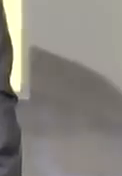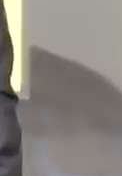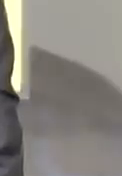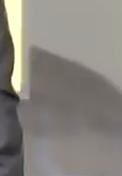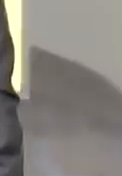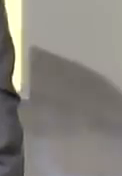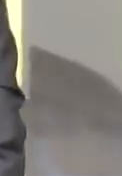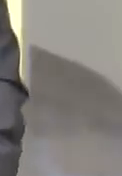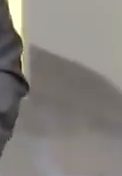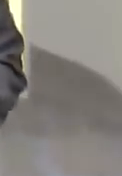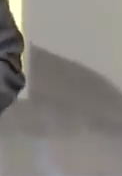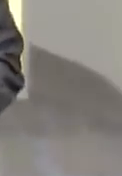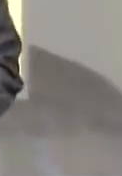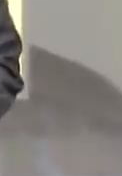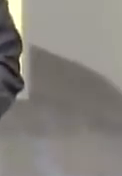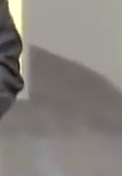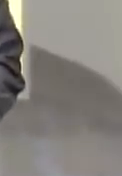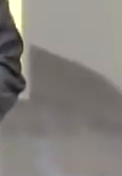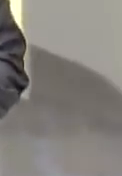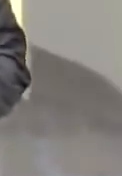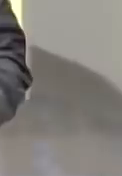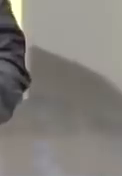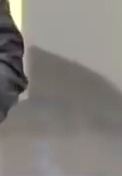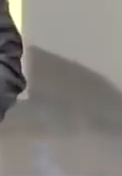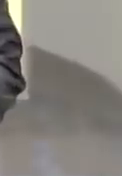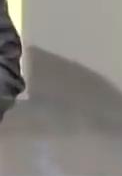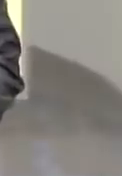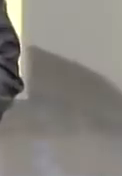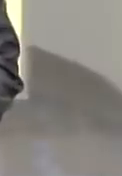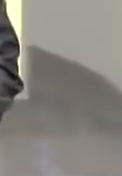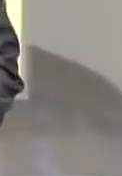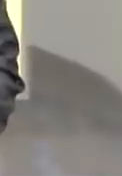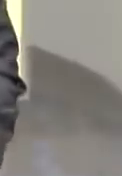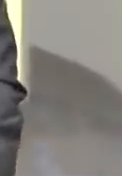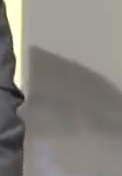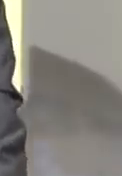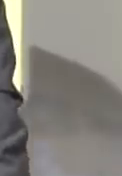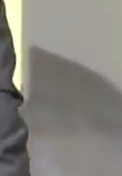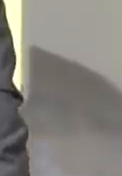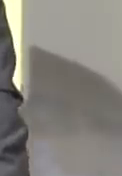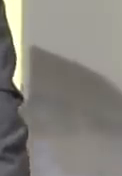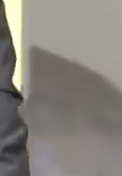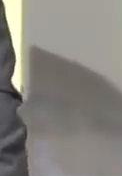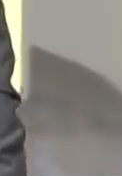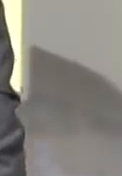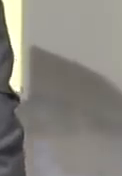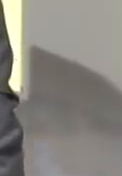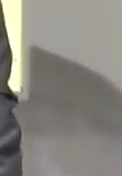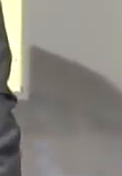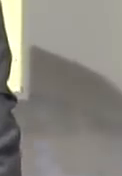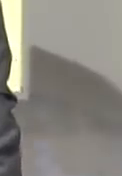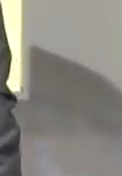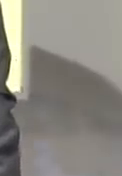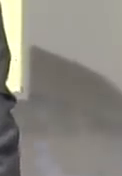A esta hora enviamos nuestra señal a la actividad presidencial en el marco del Consejo Productivo de Trabajadores. Veamos.